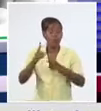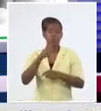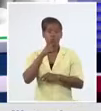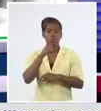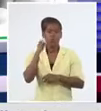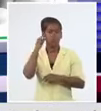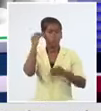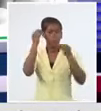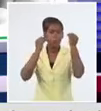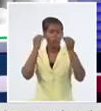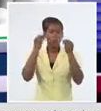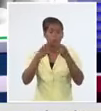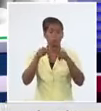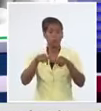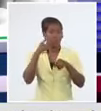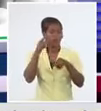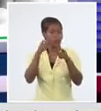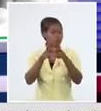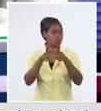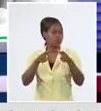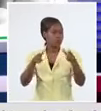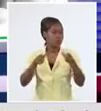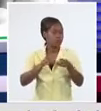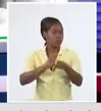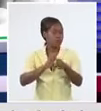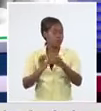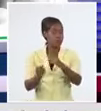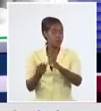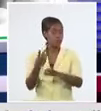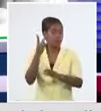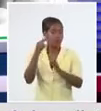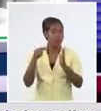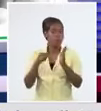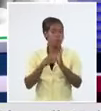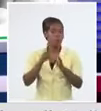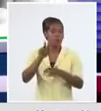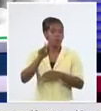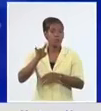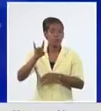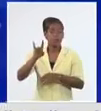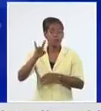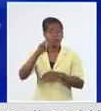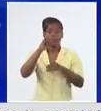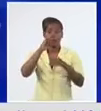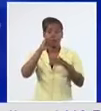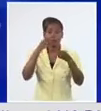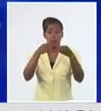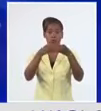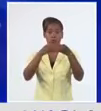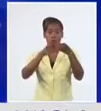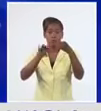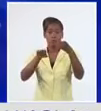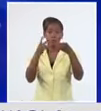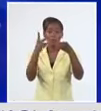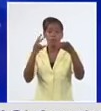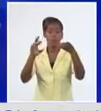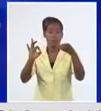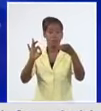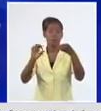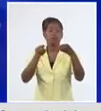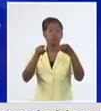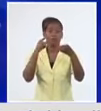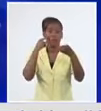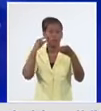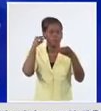cifra más elevada en una jornada, doctora. 2.029 menores de 20 años han sido confirmados hoy con el